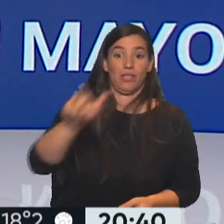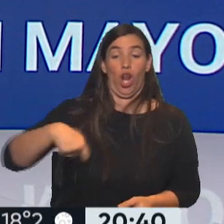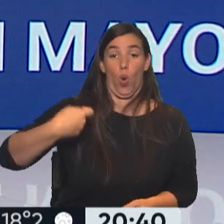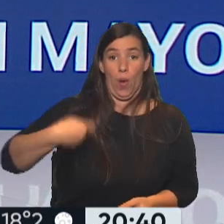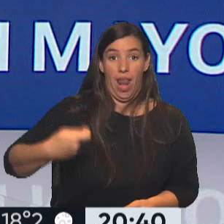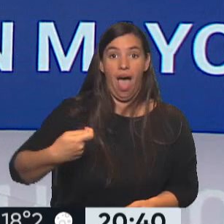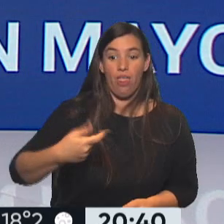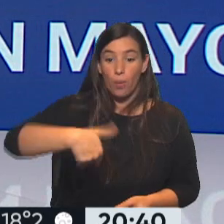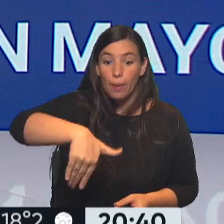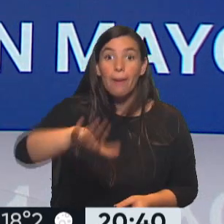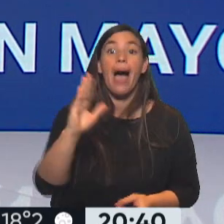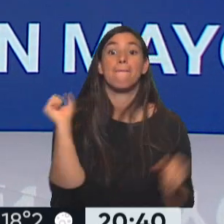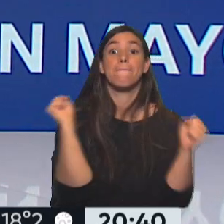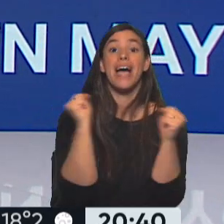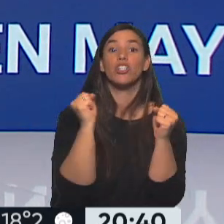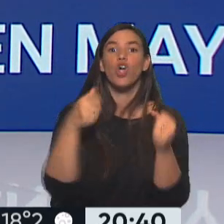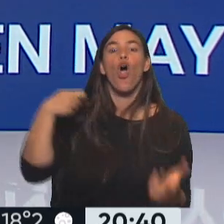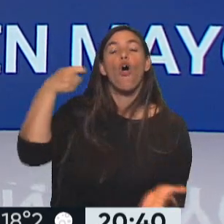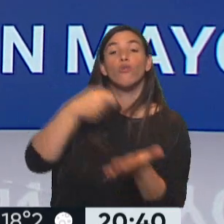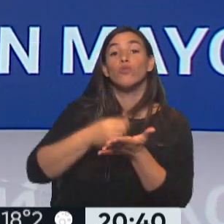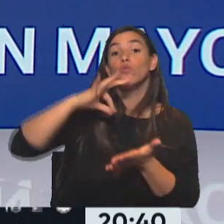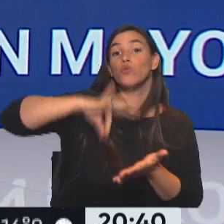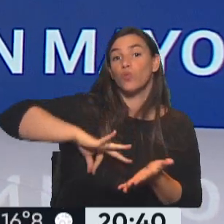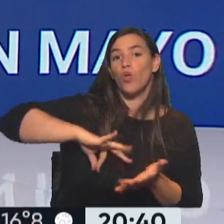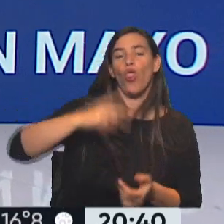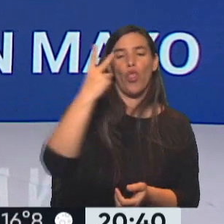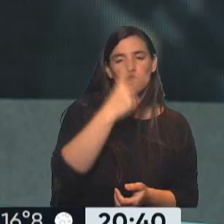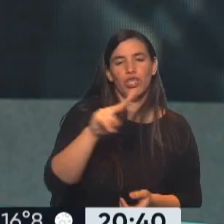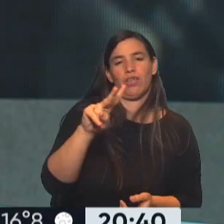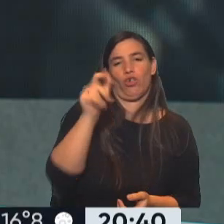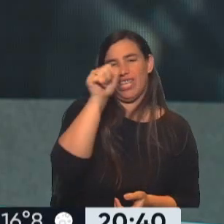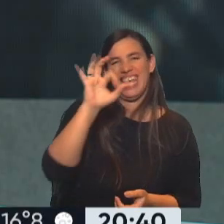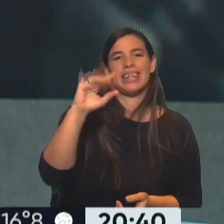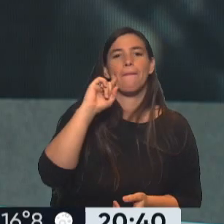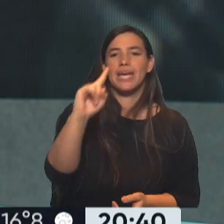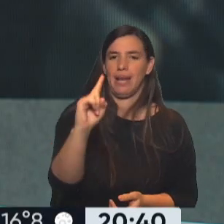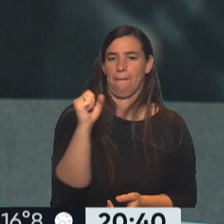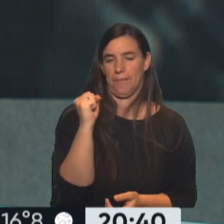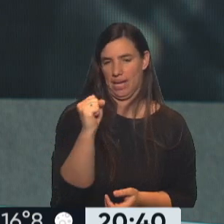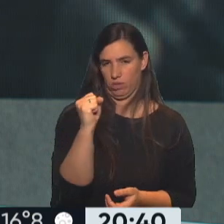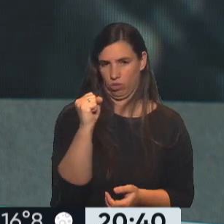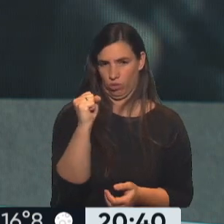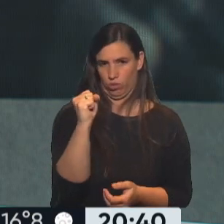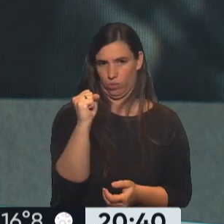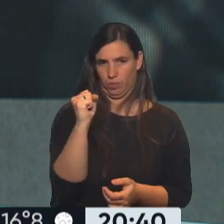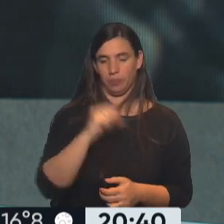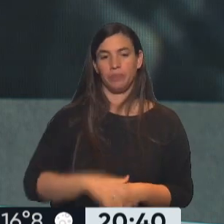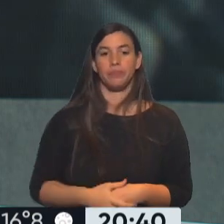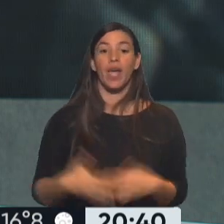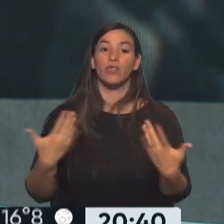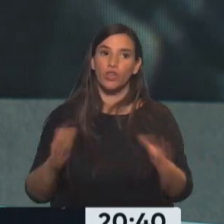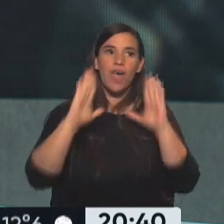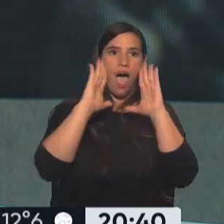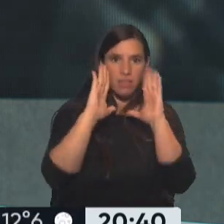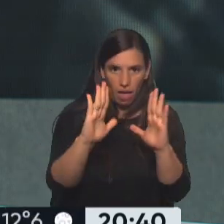en el próximo mes cobren por lo menos 260.000 pesos. Perfecto. Entonces, vamos a estar atentos a dos cuestiones que van a ser